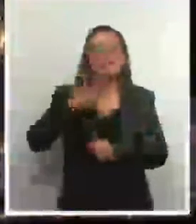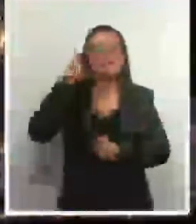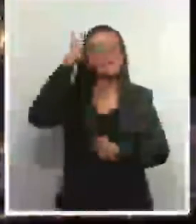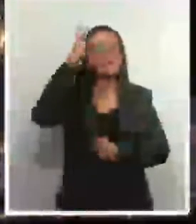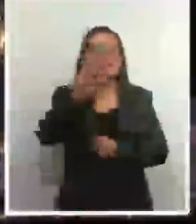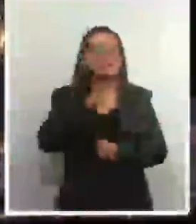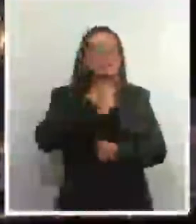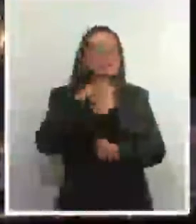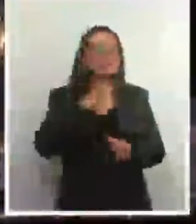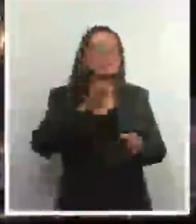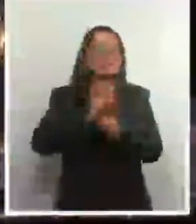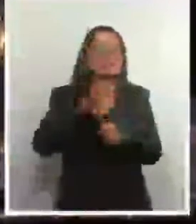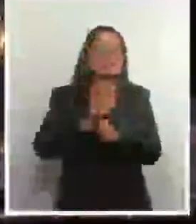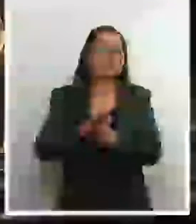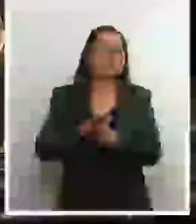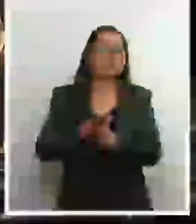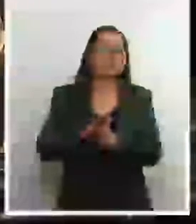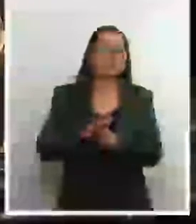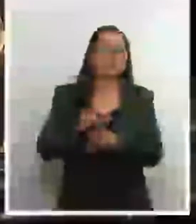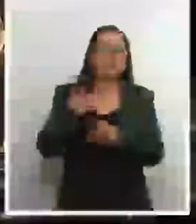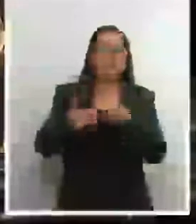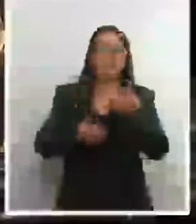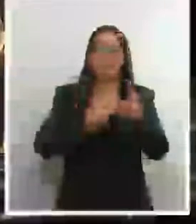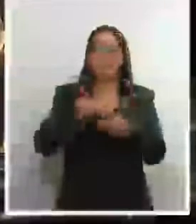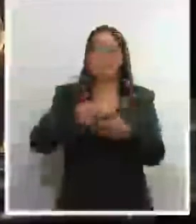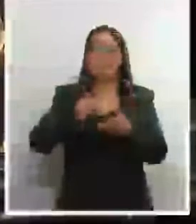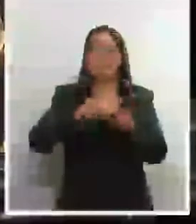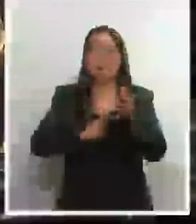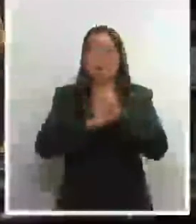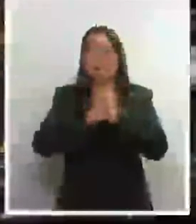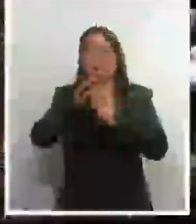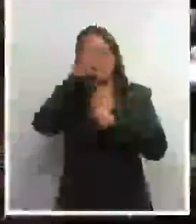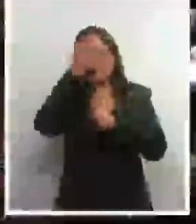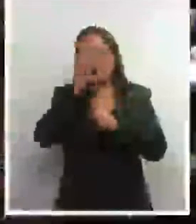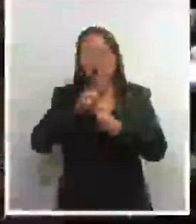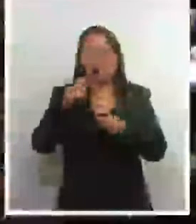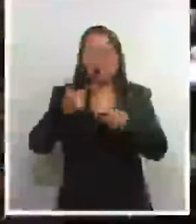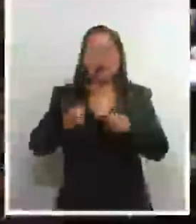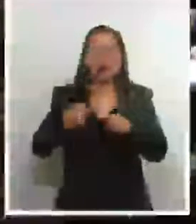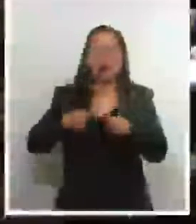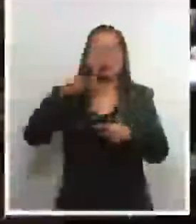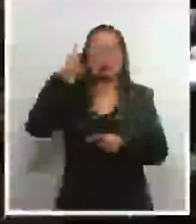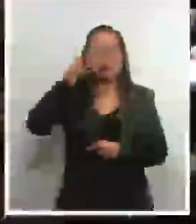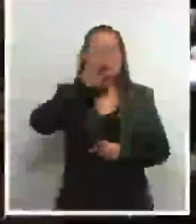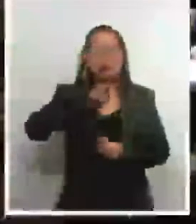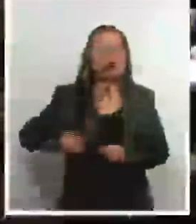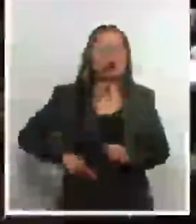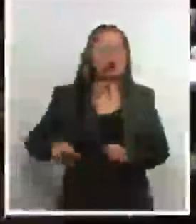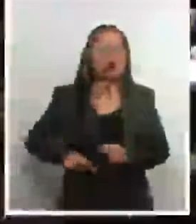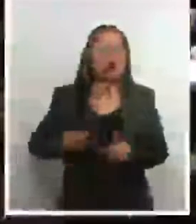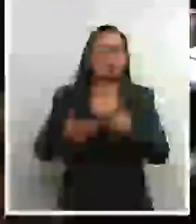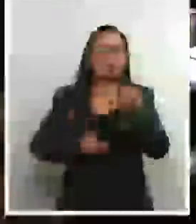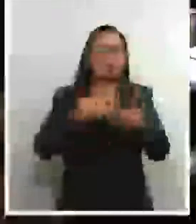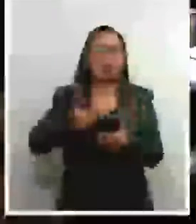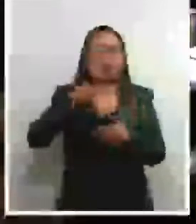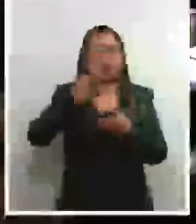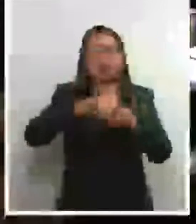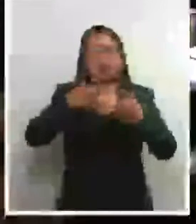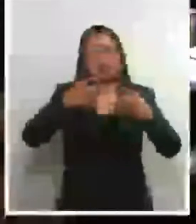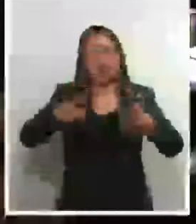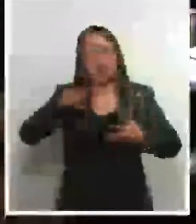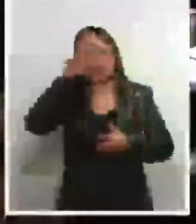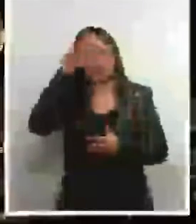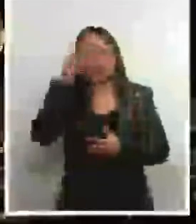futuro una bomba de tiempo para el que sea el Ejecutivo, para el que venga como titular